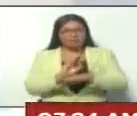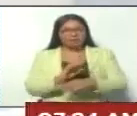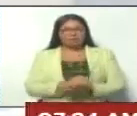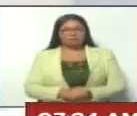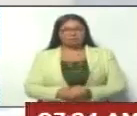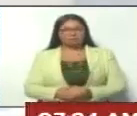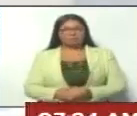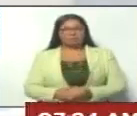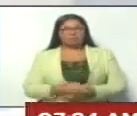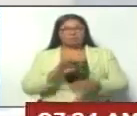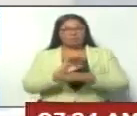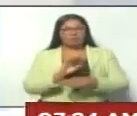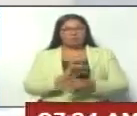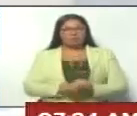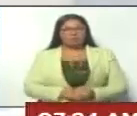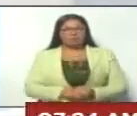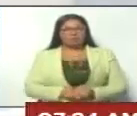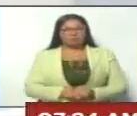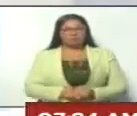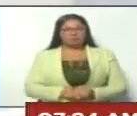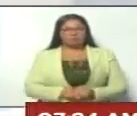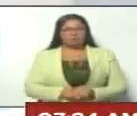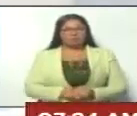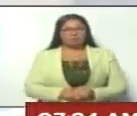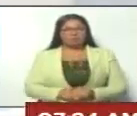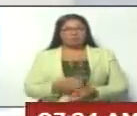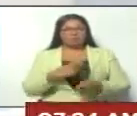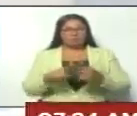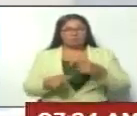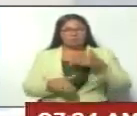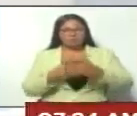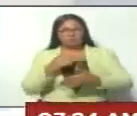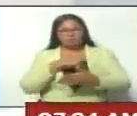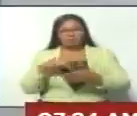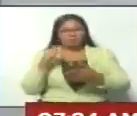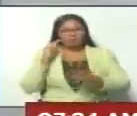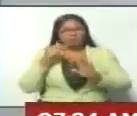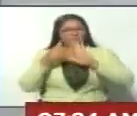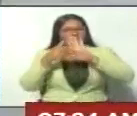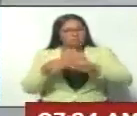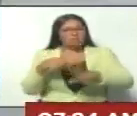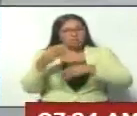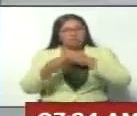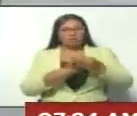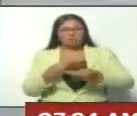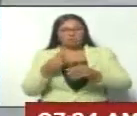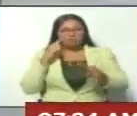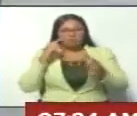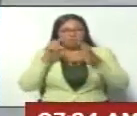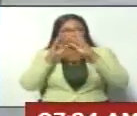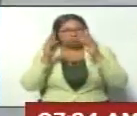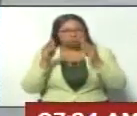Y de la protección del bien en sí. Pero además de estar declarada como objeto,